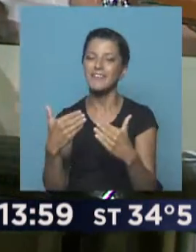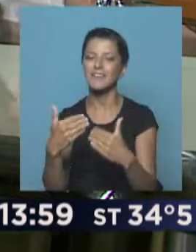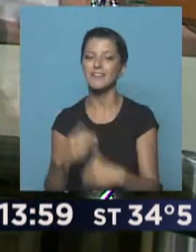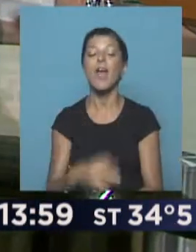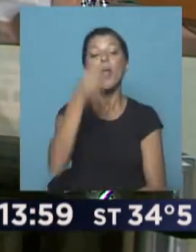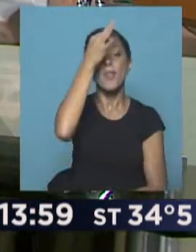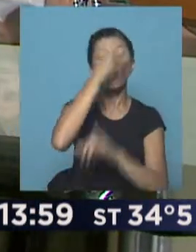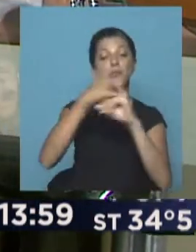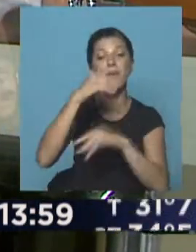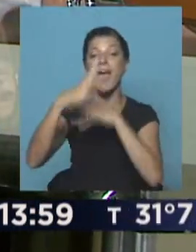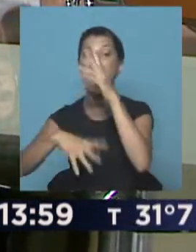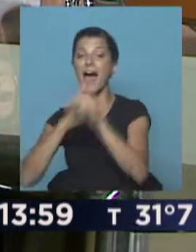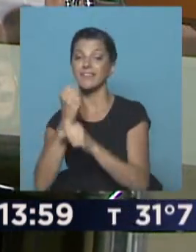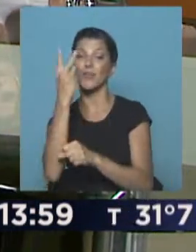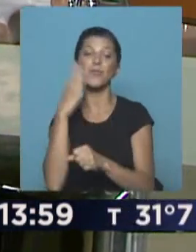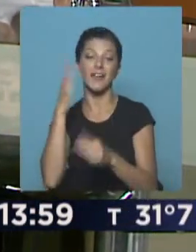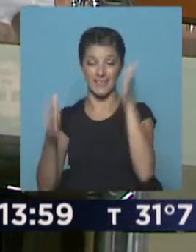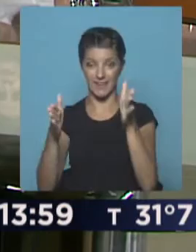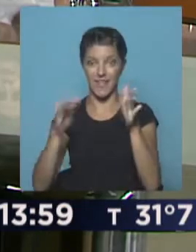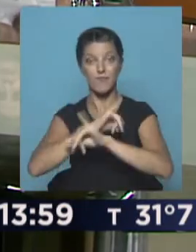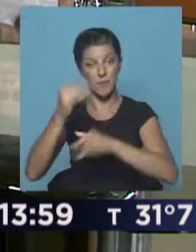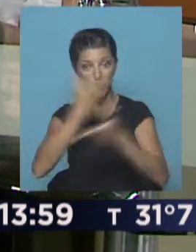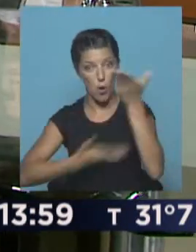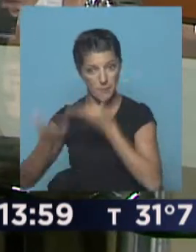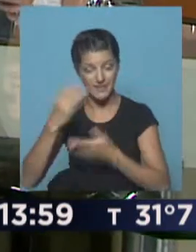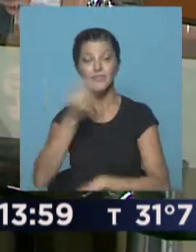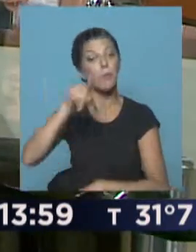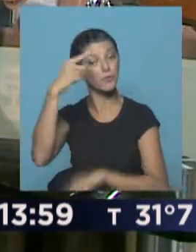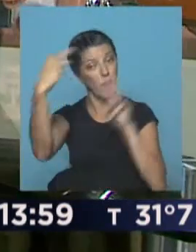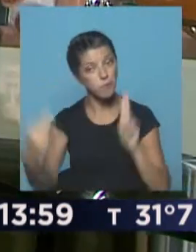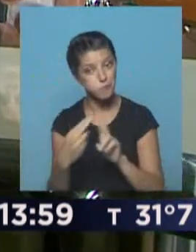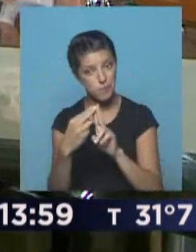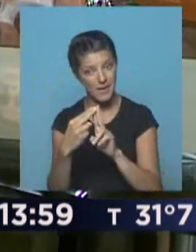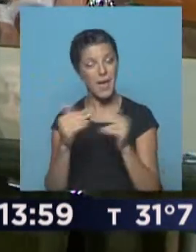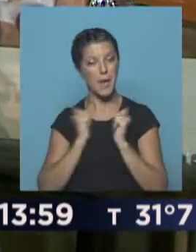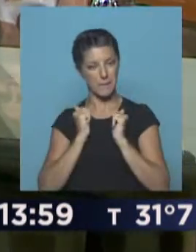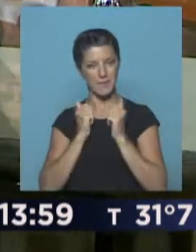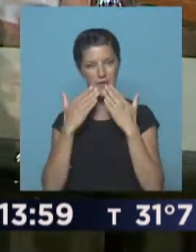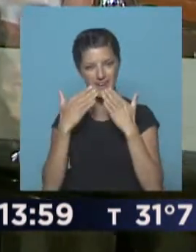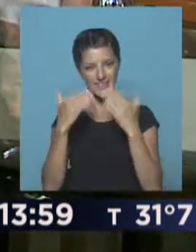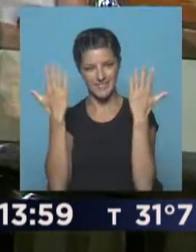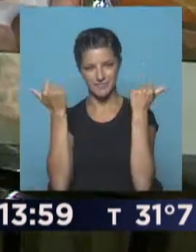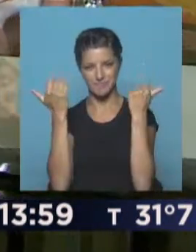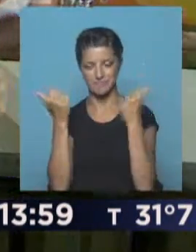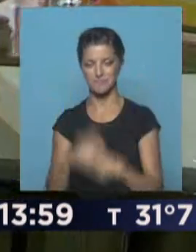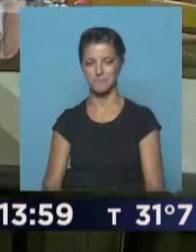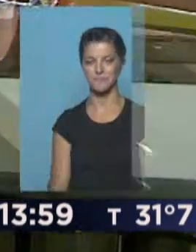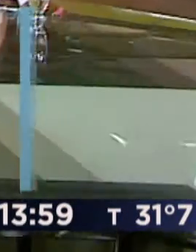desde las 12:30 con ustedes compartiendo las noticias del mundo. Volvemos el sábado que viene. Los esperamos. Muchas gracias. Chau.